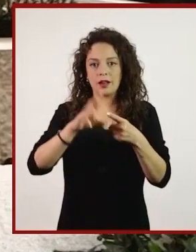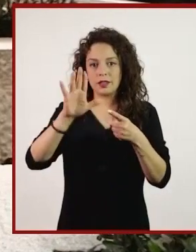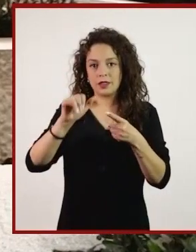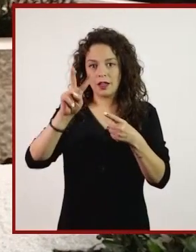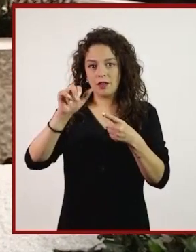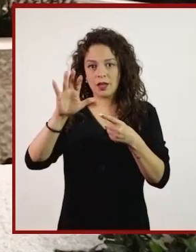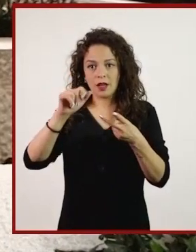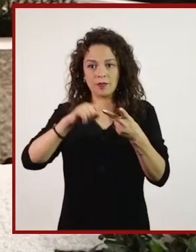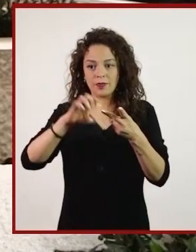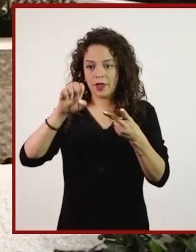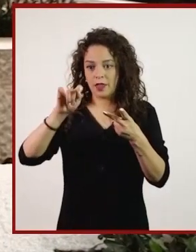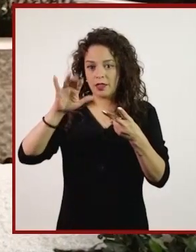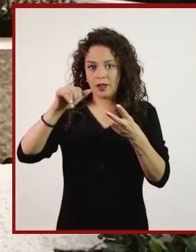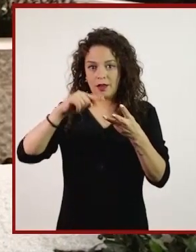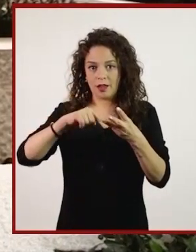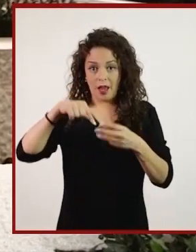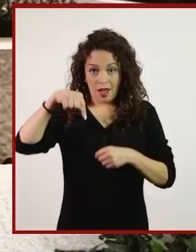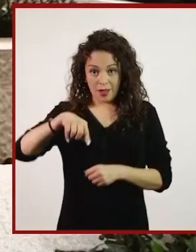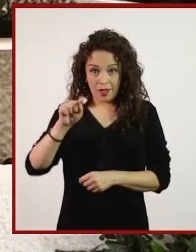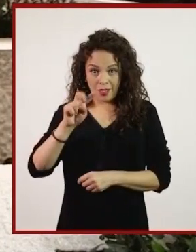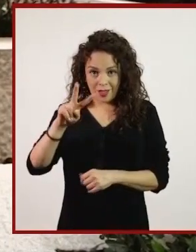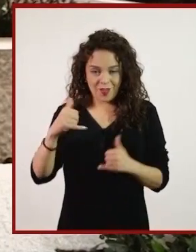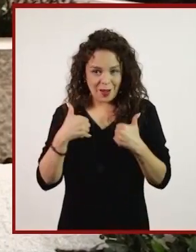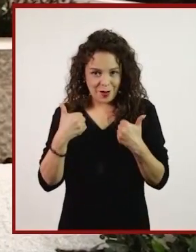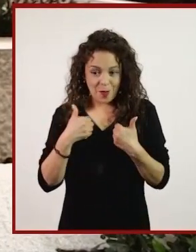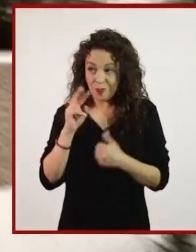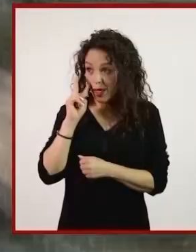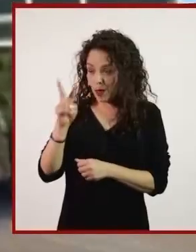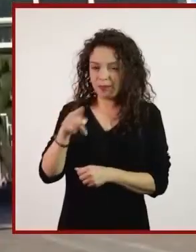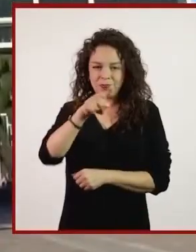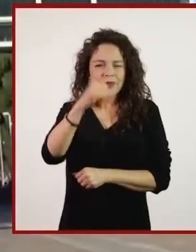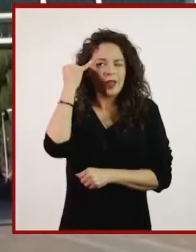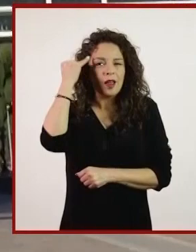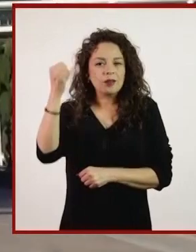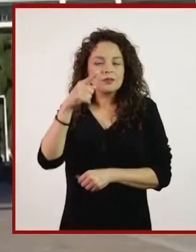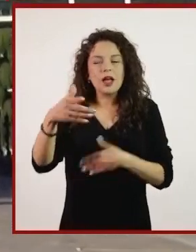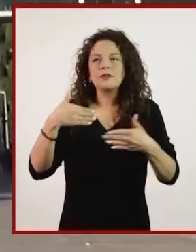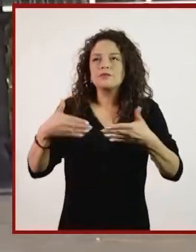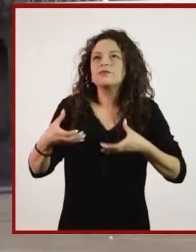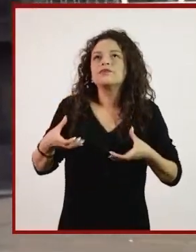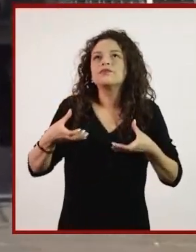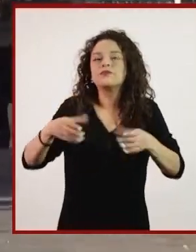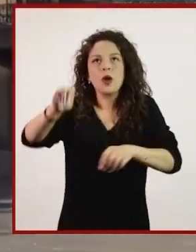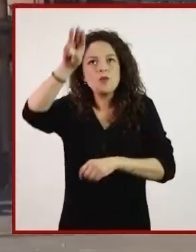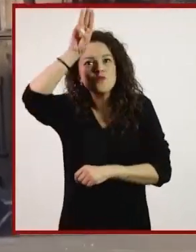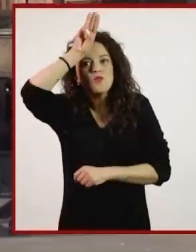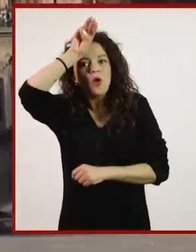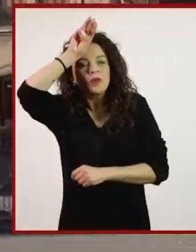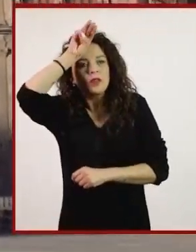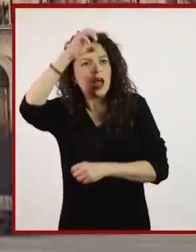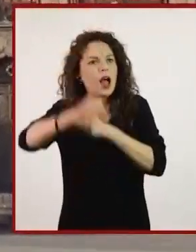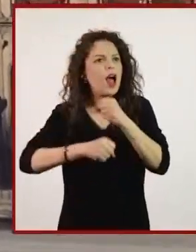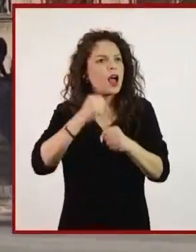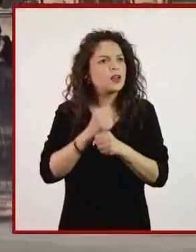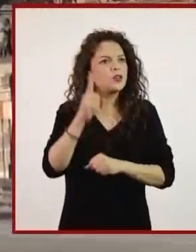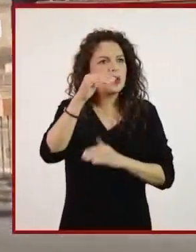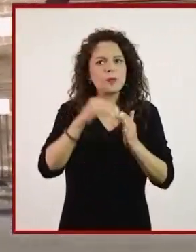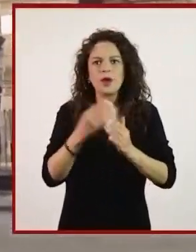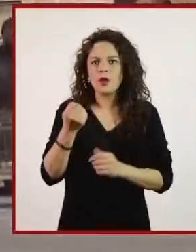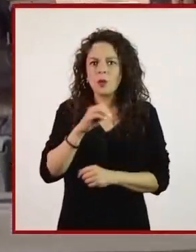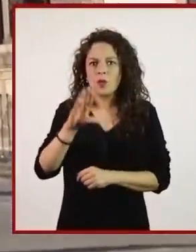responsabilidad social, cívica y ética. Aquí en Jóvenes en TV. Vamos a ver. Imagínense que van por las calles de Monterrey. El año